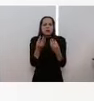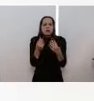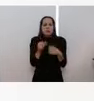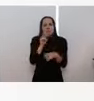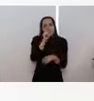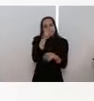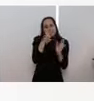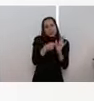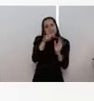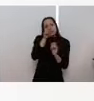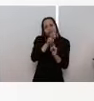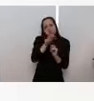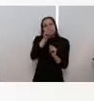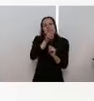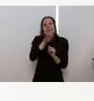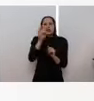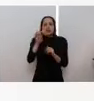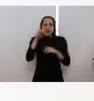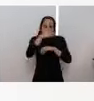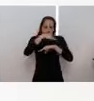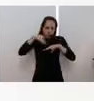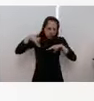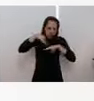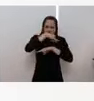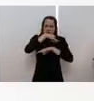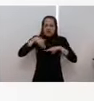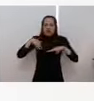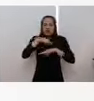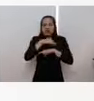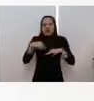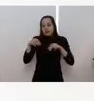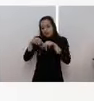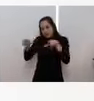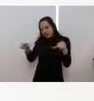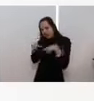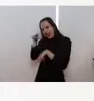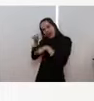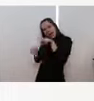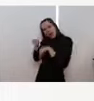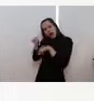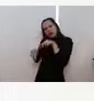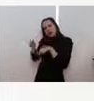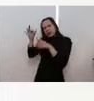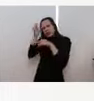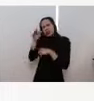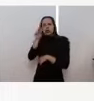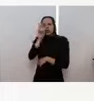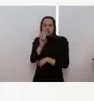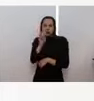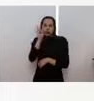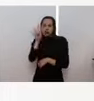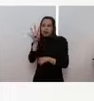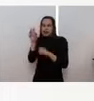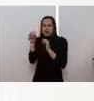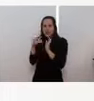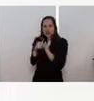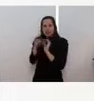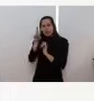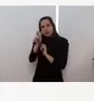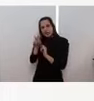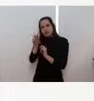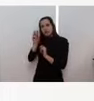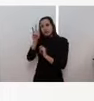estudios de medicina nuclear el laboratorio clínico realizó a 840 mil 755